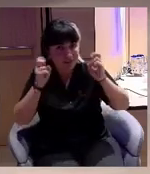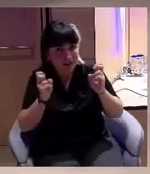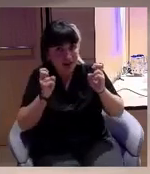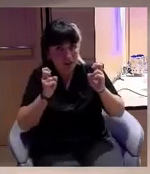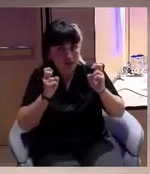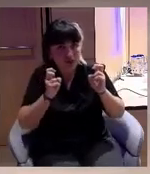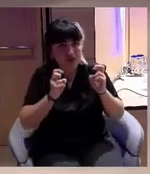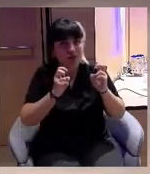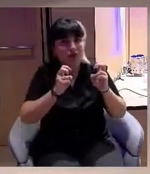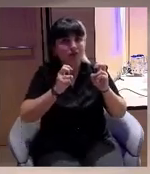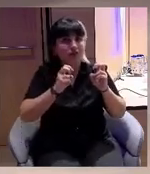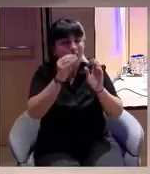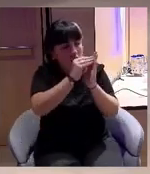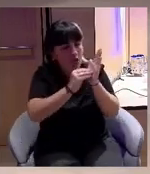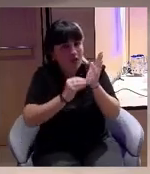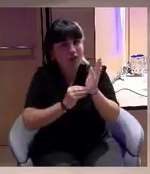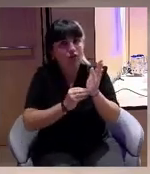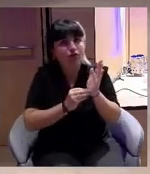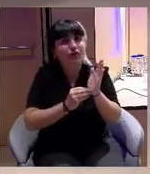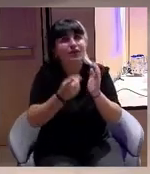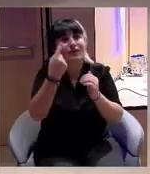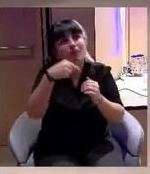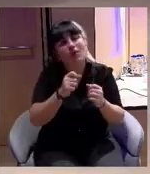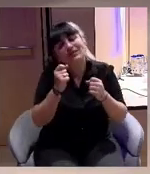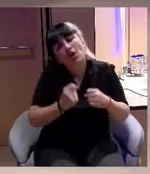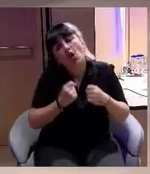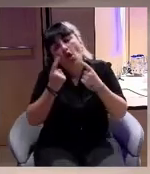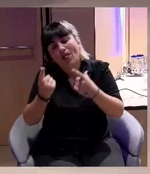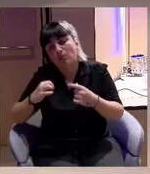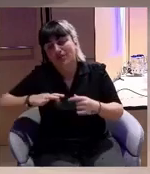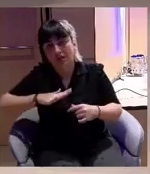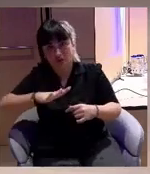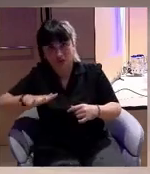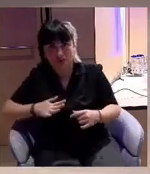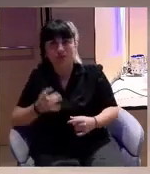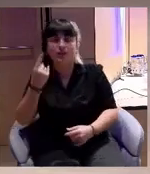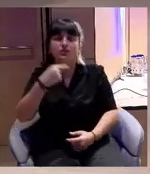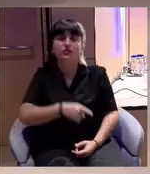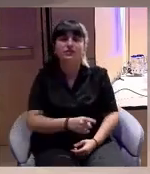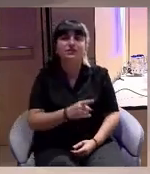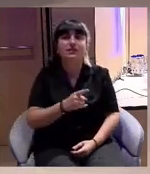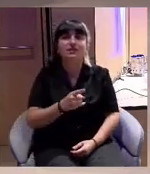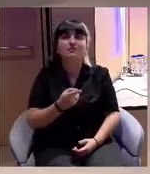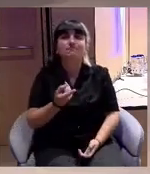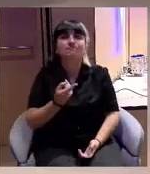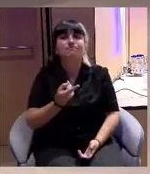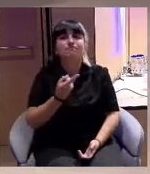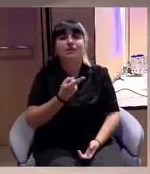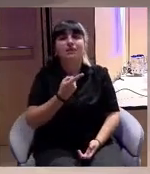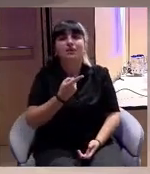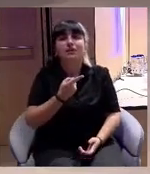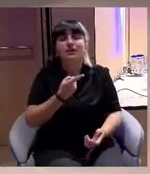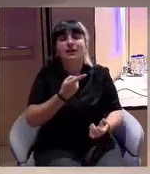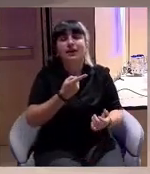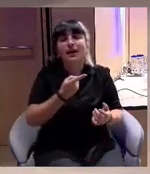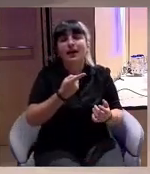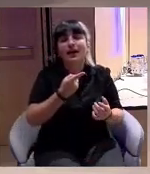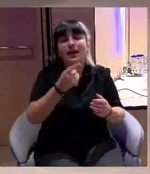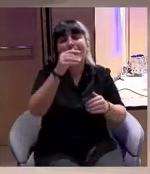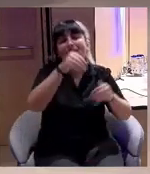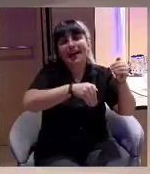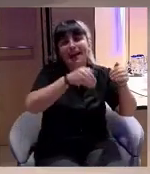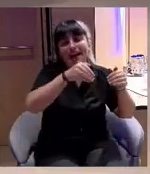personas Qué quiere decir esto el trabajo que hace la corte electoral puede llegar a ser